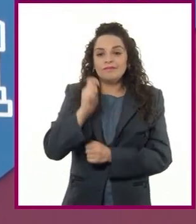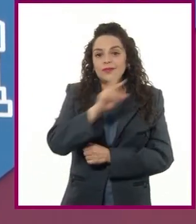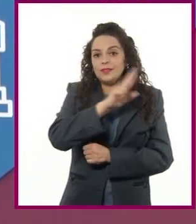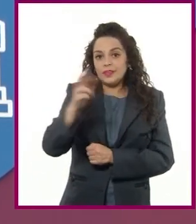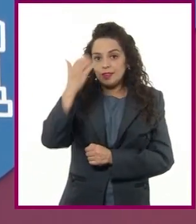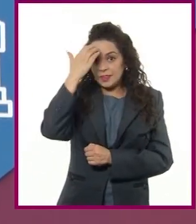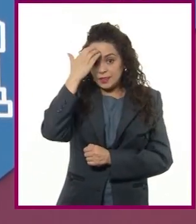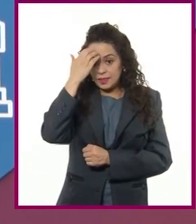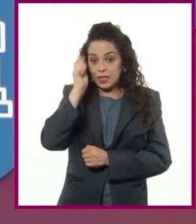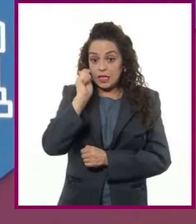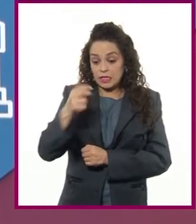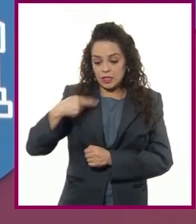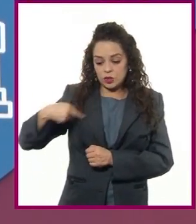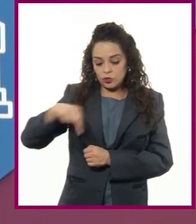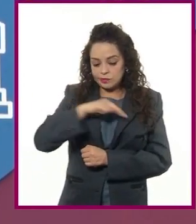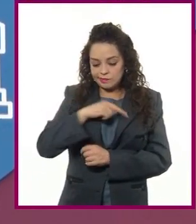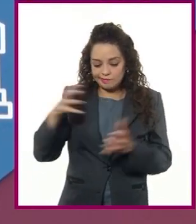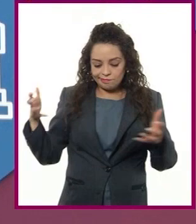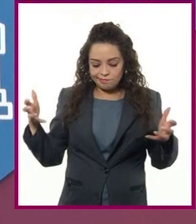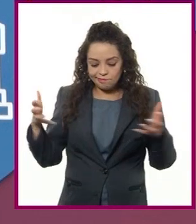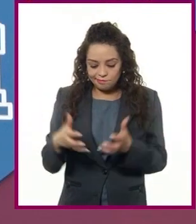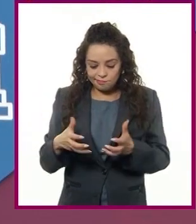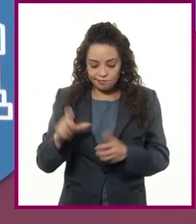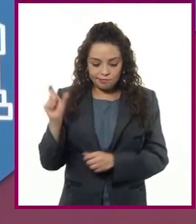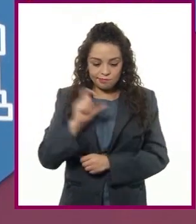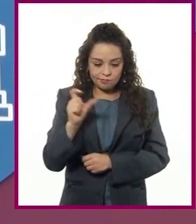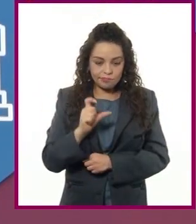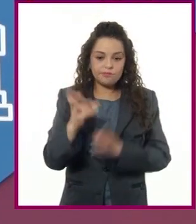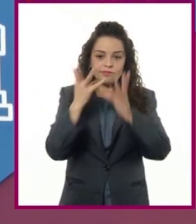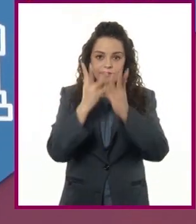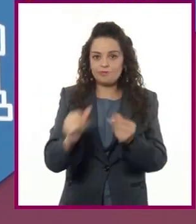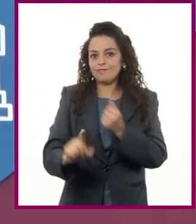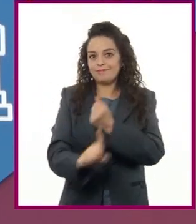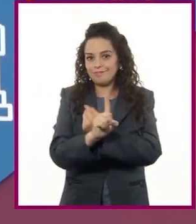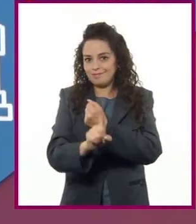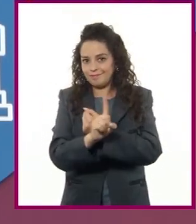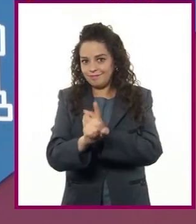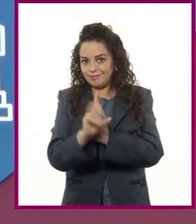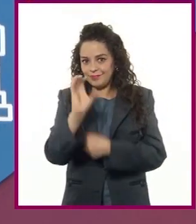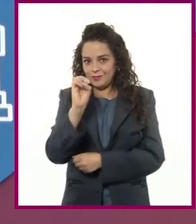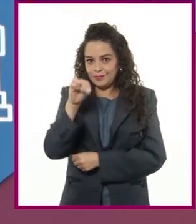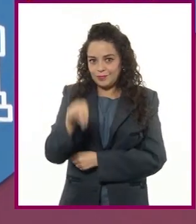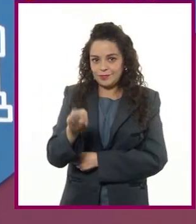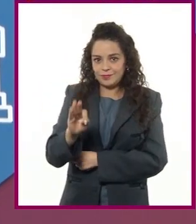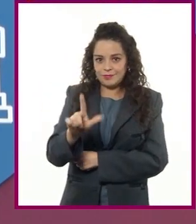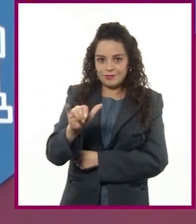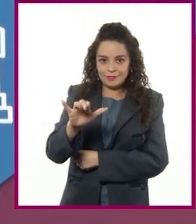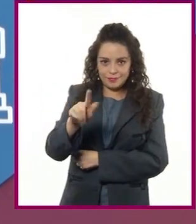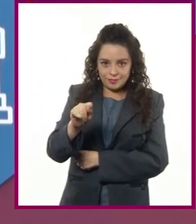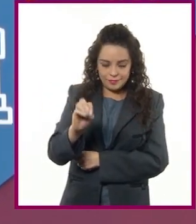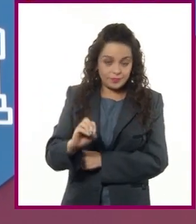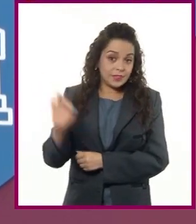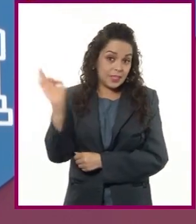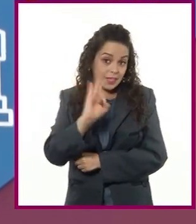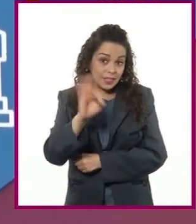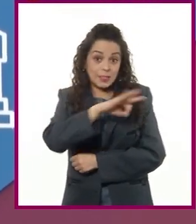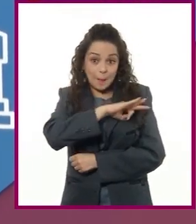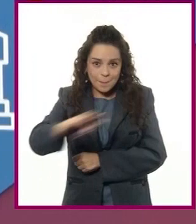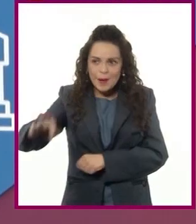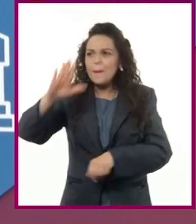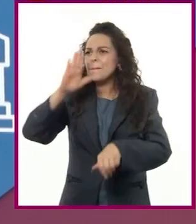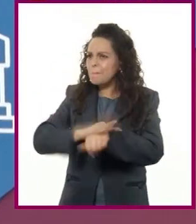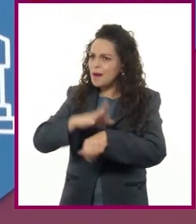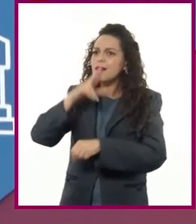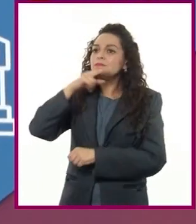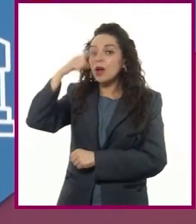las actitudes que toman en el momento de solucionar un conflicto. Y si es posible, mejorarlas para